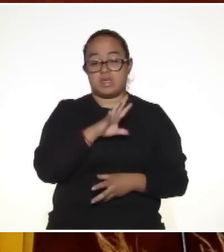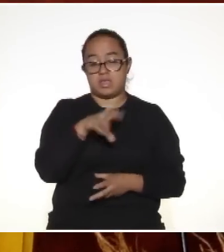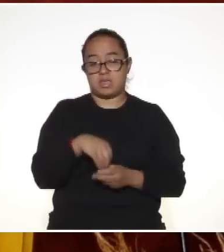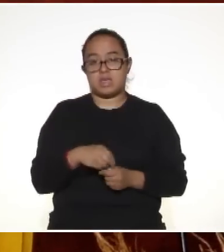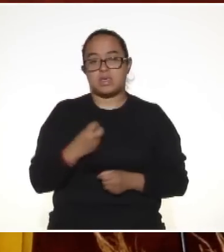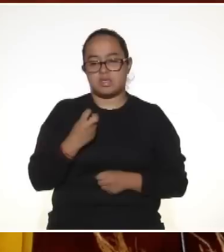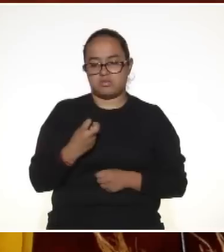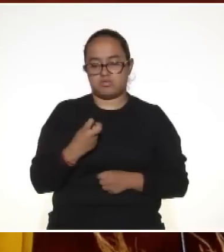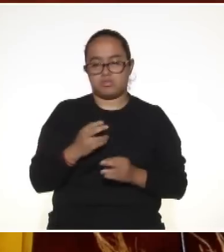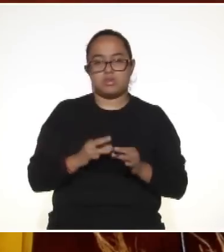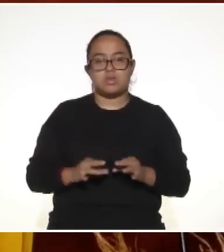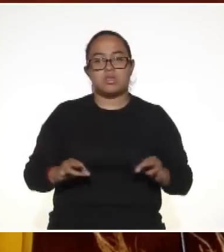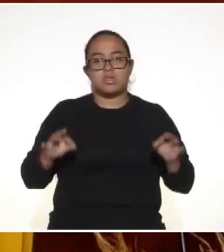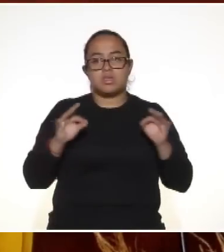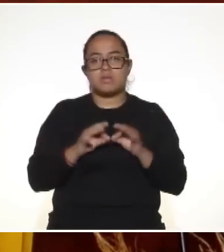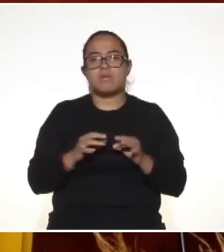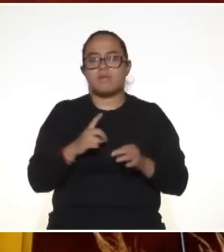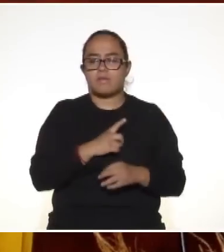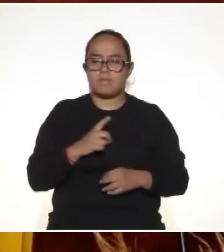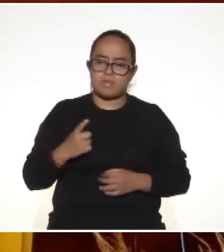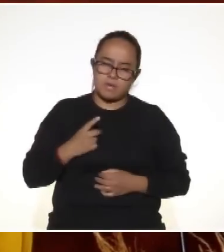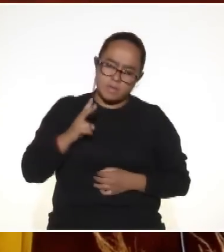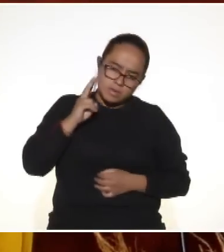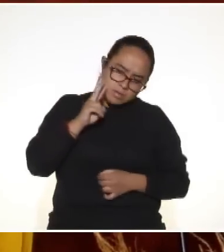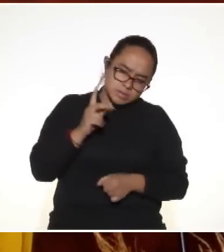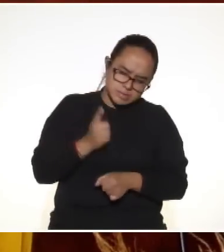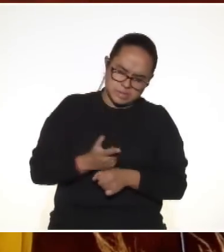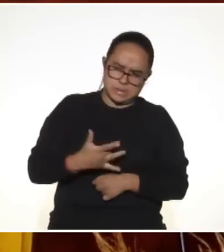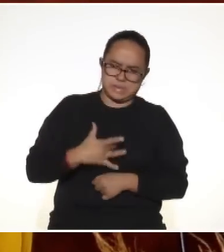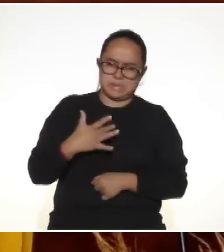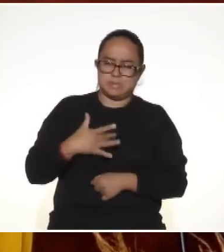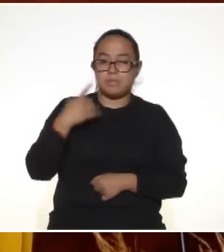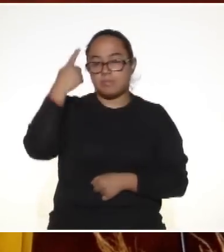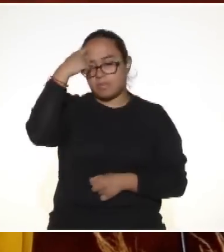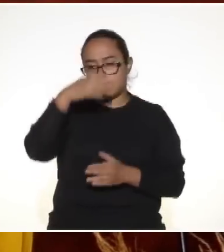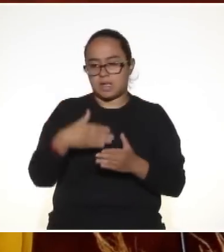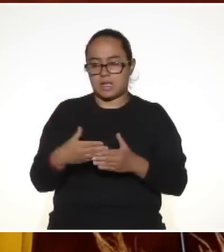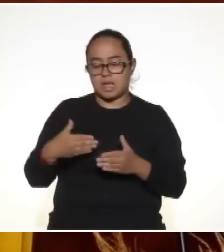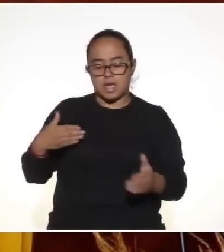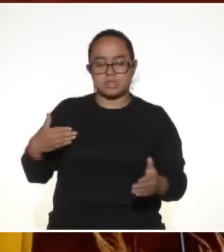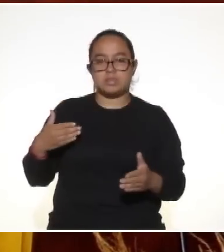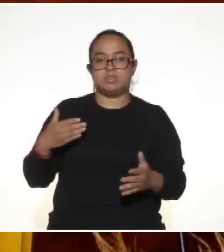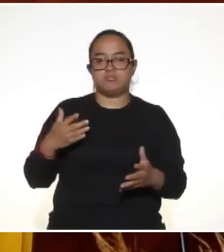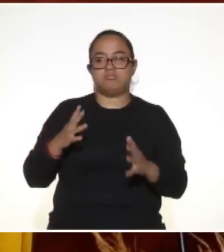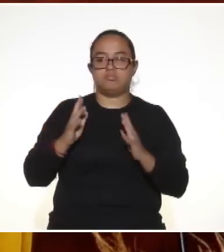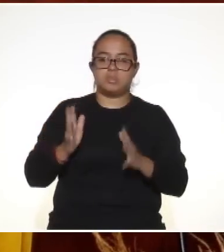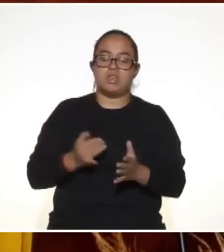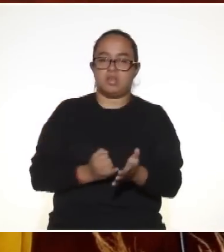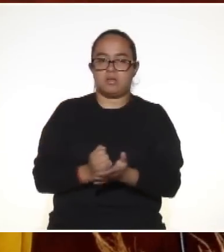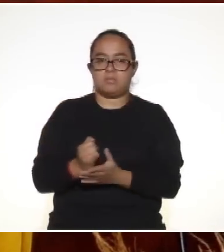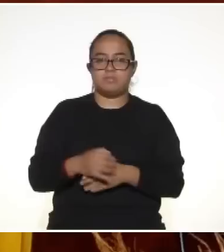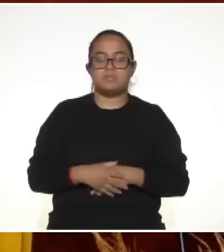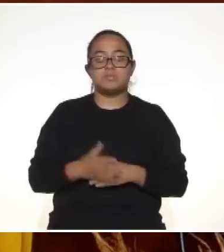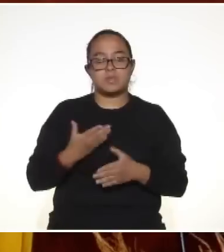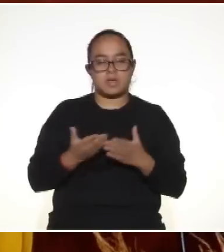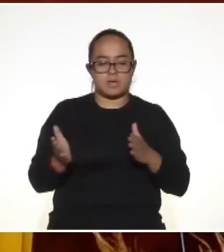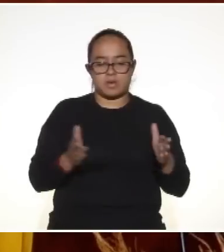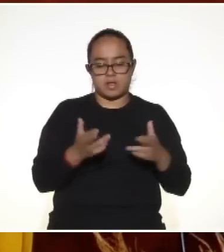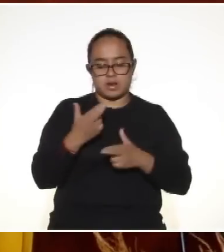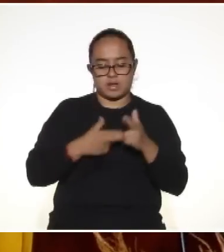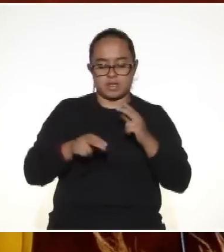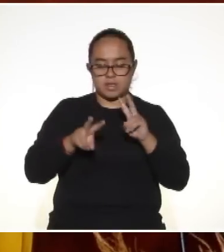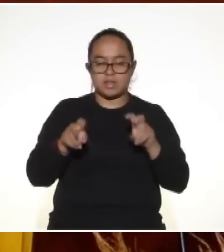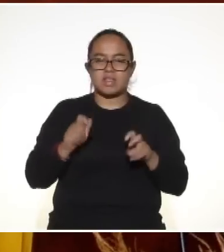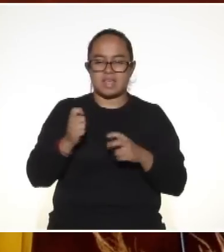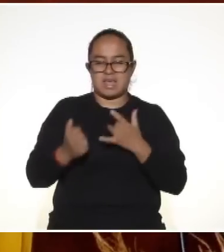clave, entonces hay que reconocer, sospechar para poder diagnosticar a tiempo. Nosotros regresamos a nuestro tema, estábamos hablando de quemaduras y nos